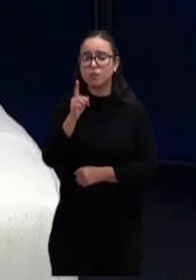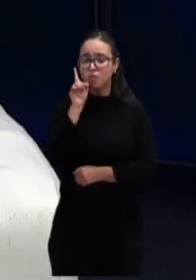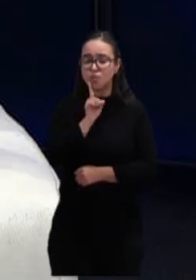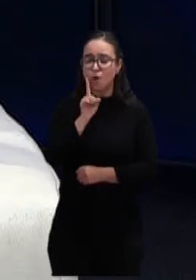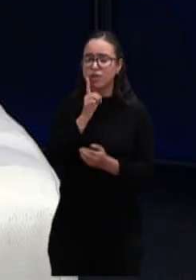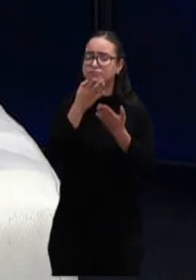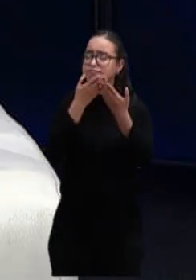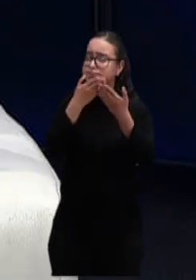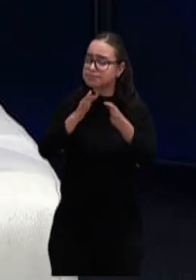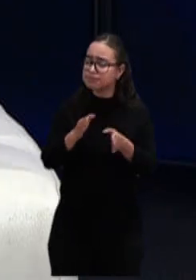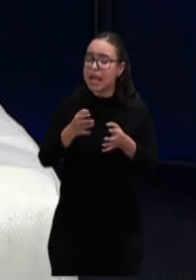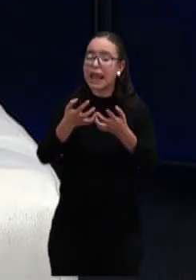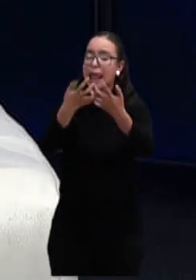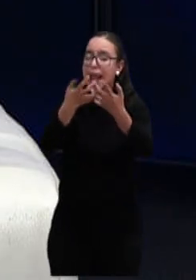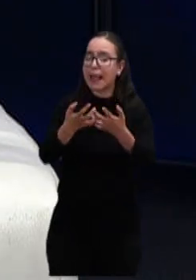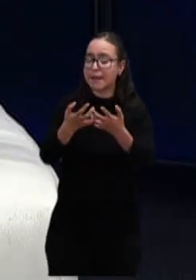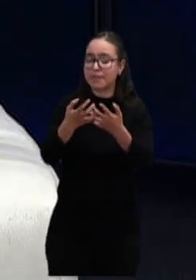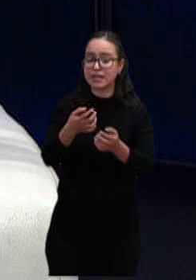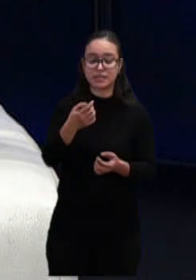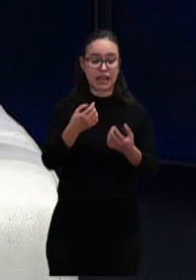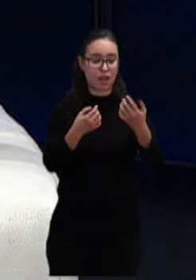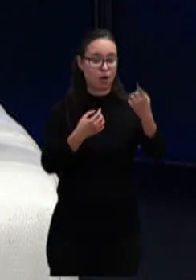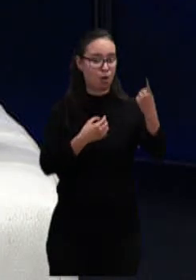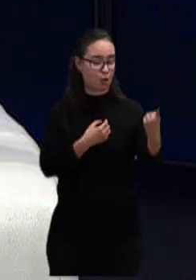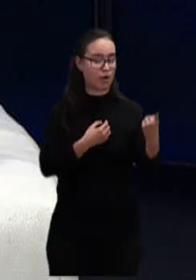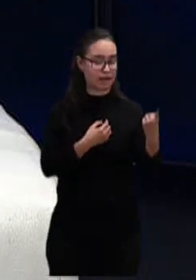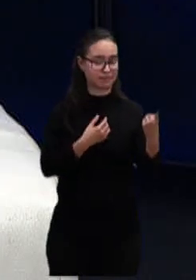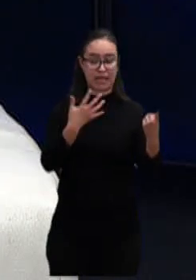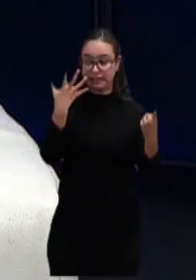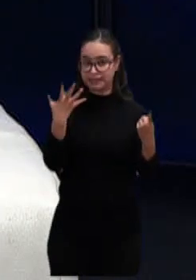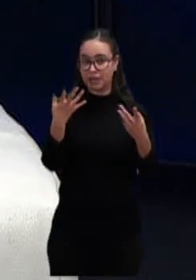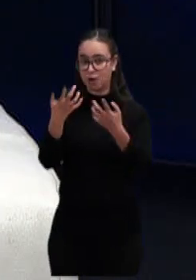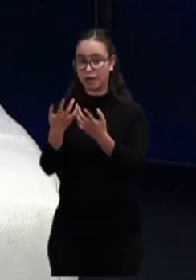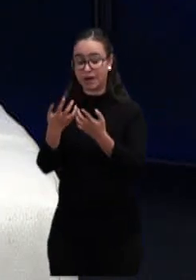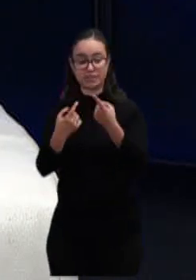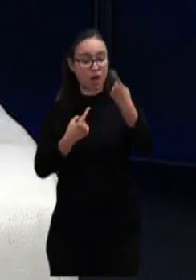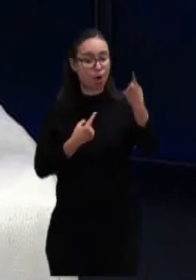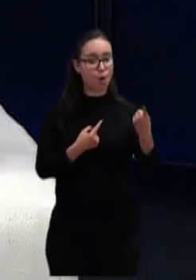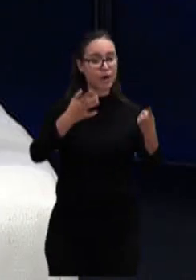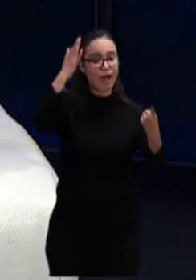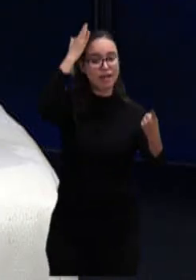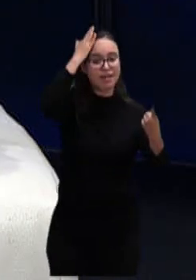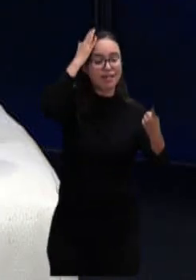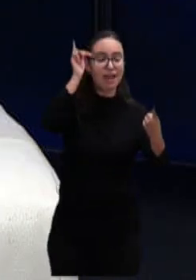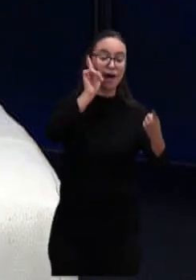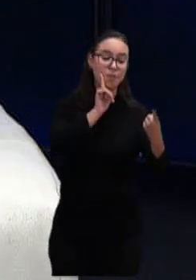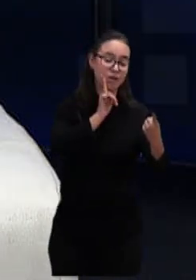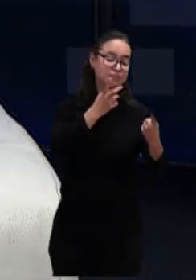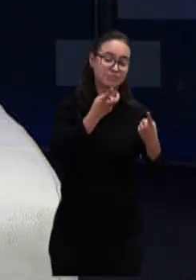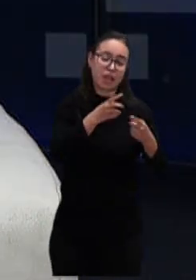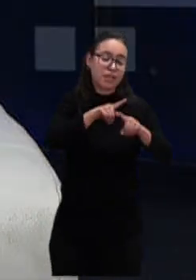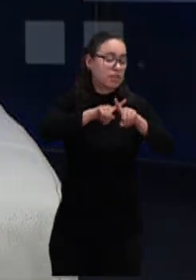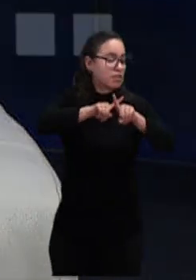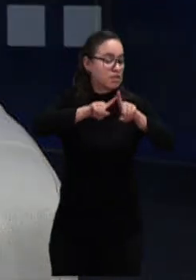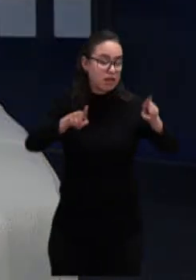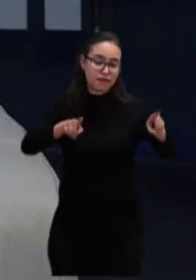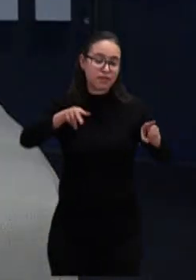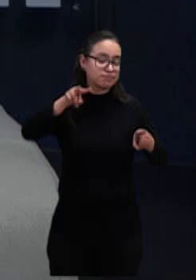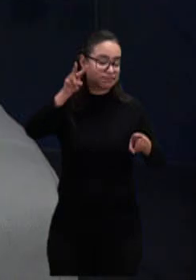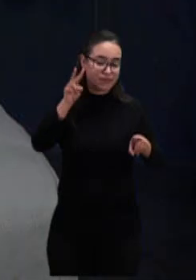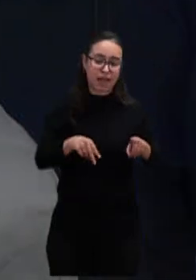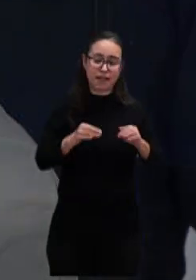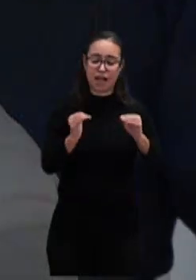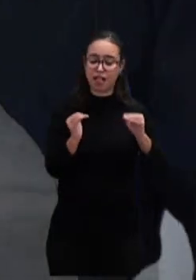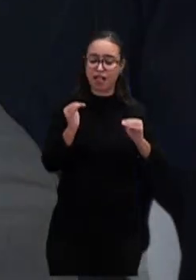que una de cada cinco empresas son dirigidas por mujeres entonces sí sí tenemos una diferencia todavía sustancial en relación con los